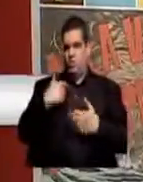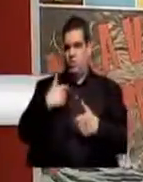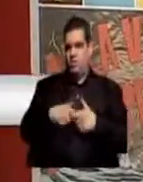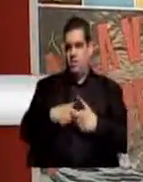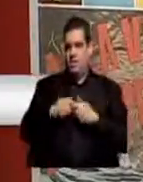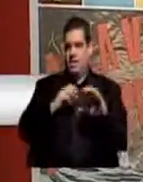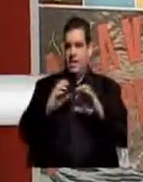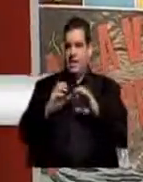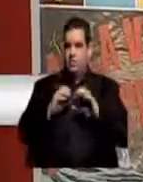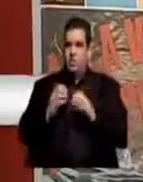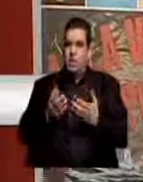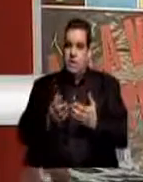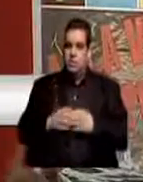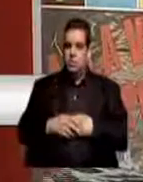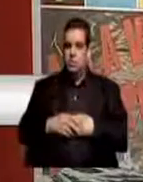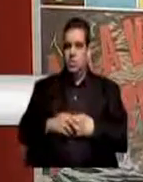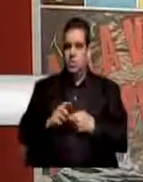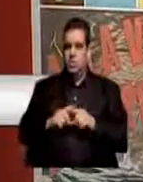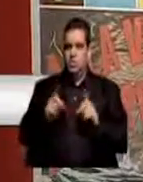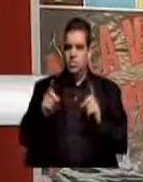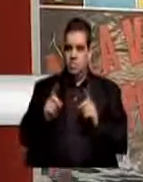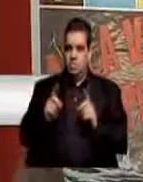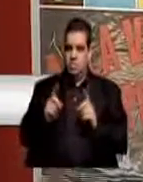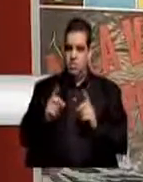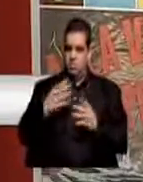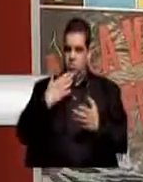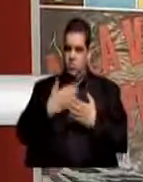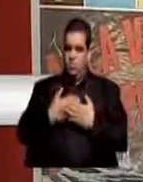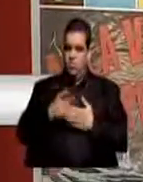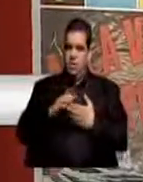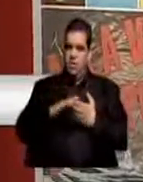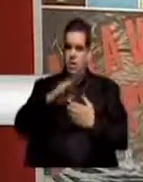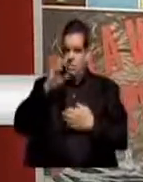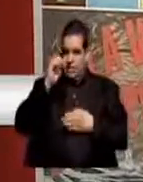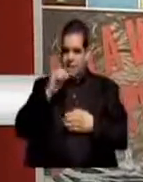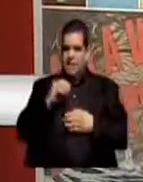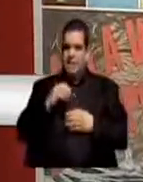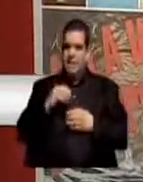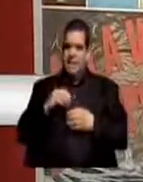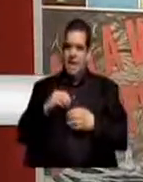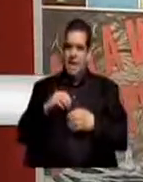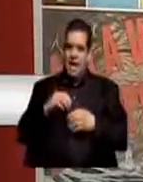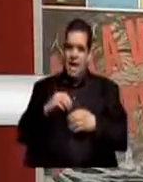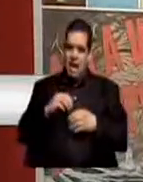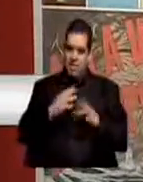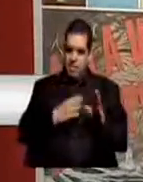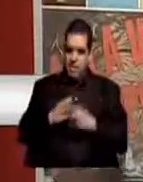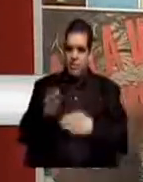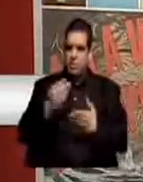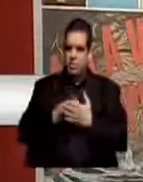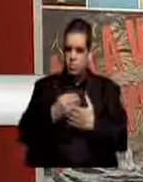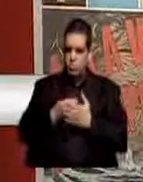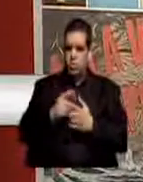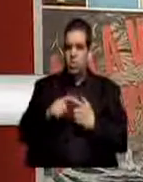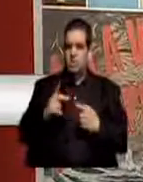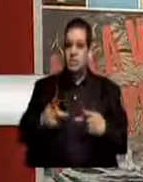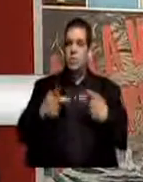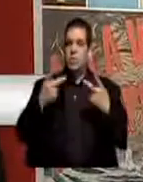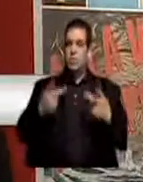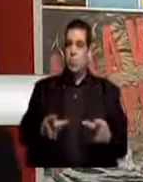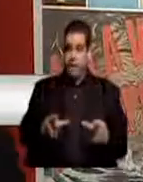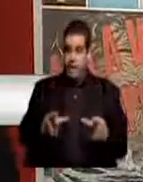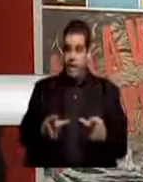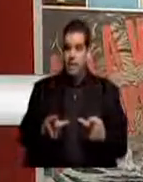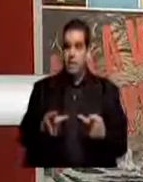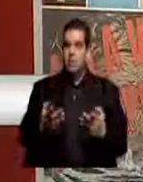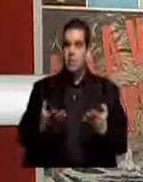eran comunicaciones. Pero me vino muy bien porque ahí aprendí a hacer presupuesto, ahí aprendí a hacer propuestas para